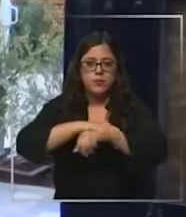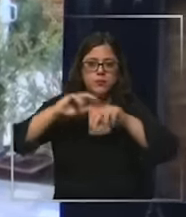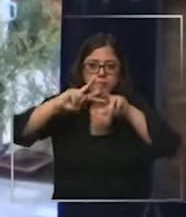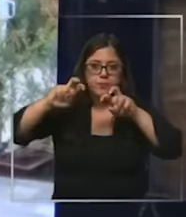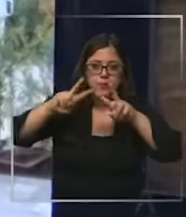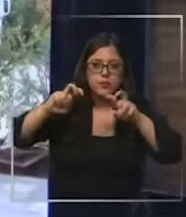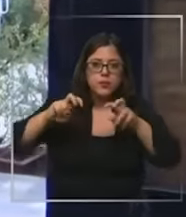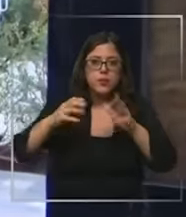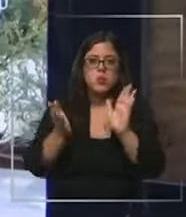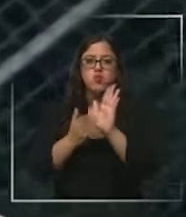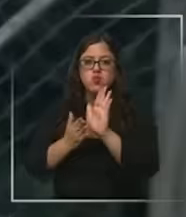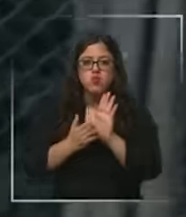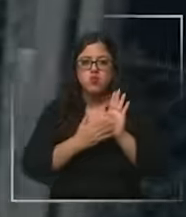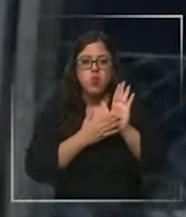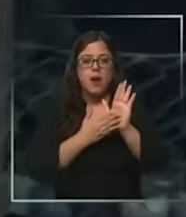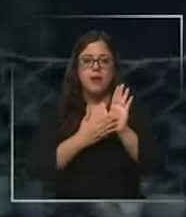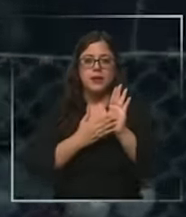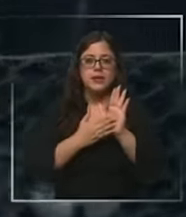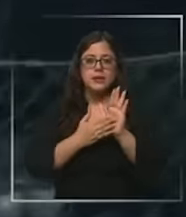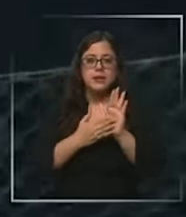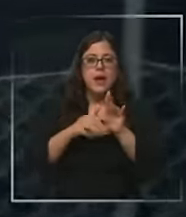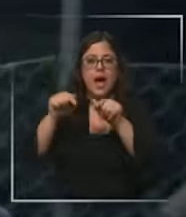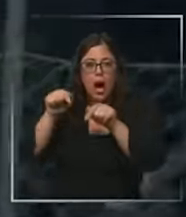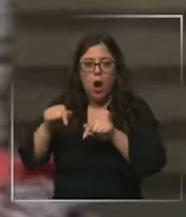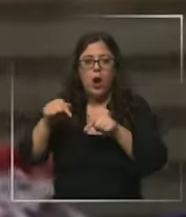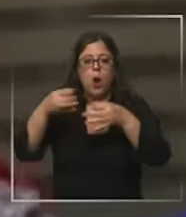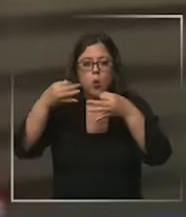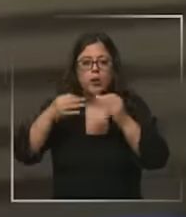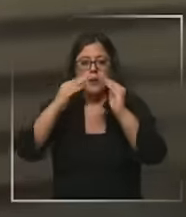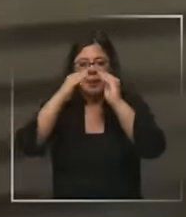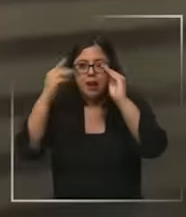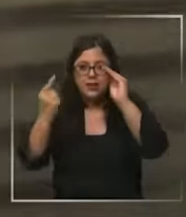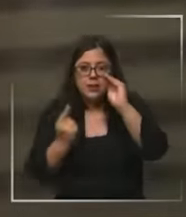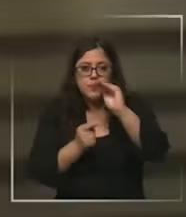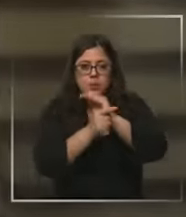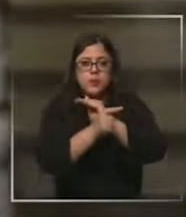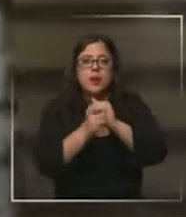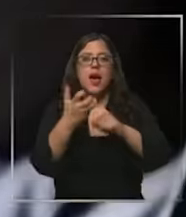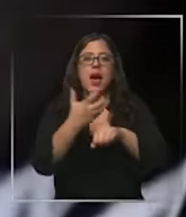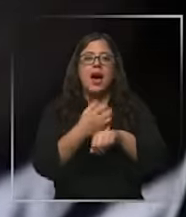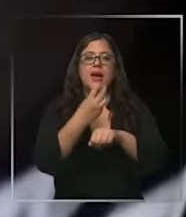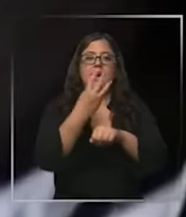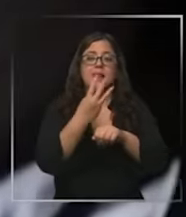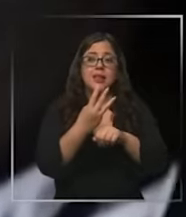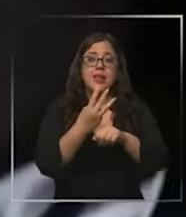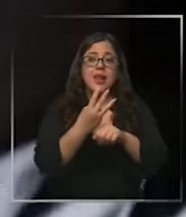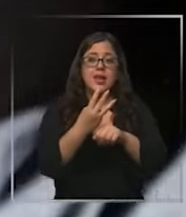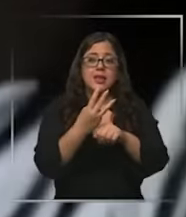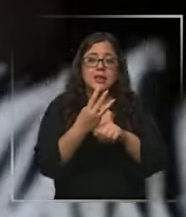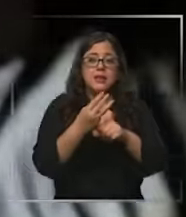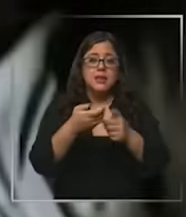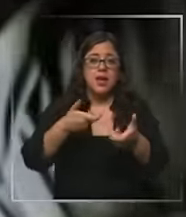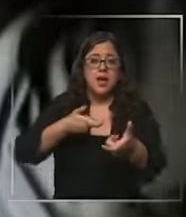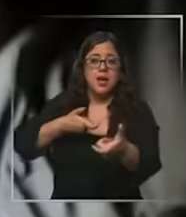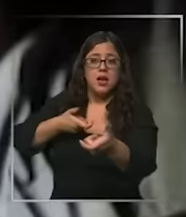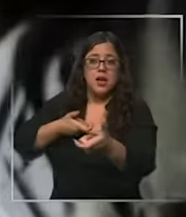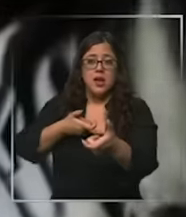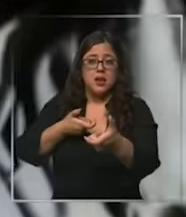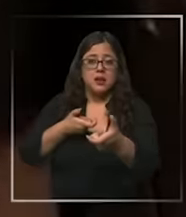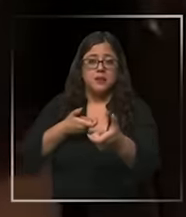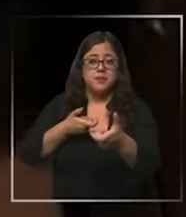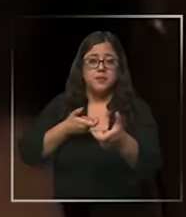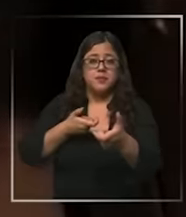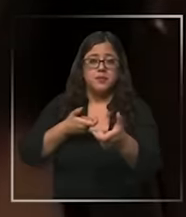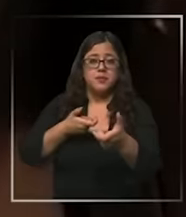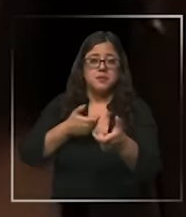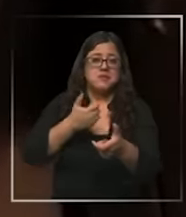en busca de evidencia. Lo corroboramos ahora en el ingreso, ya tenemos 3 inmuebles con armamento corto, armas de fuego,